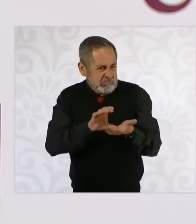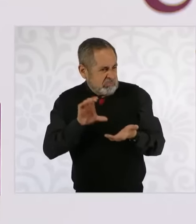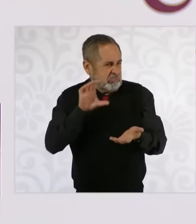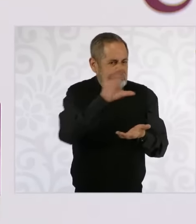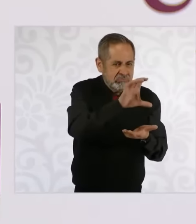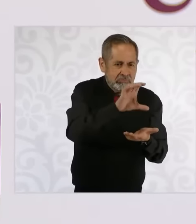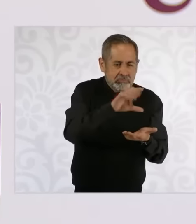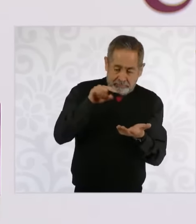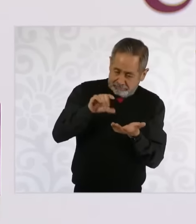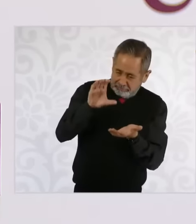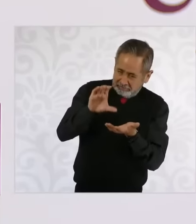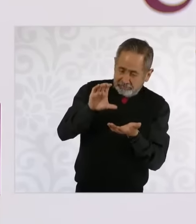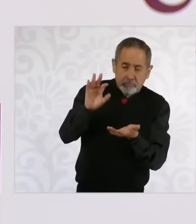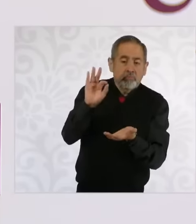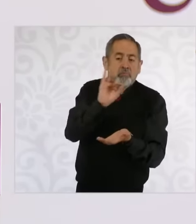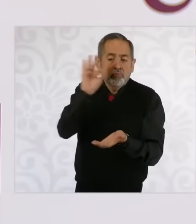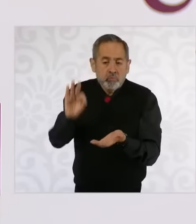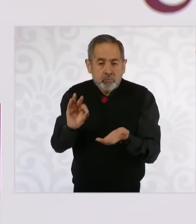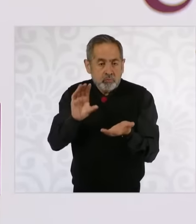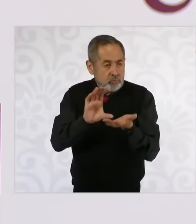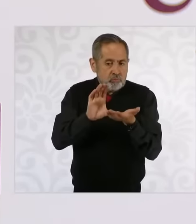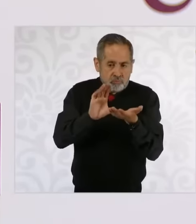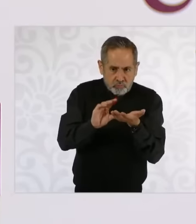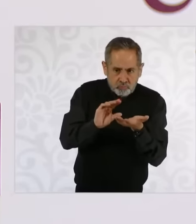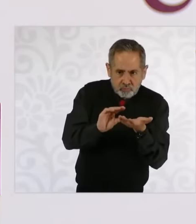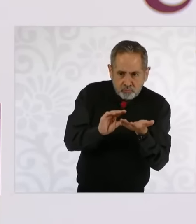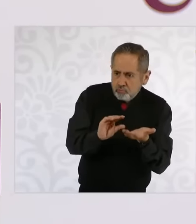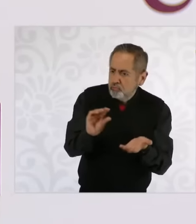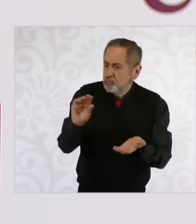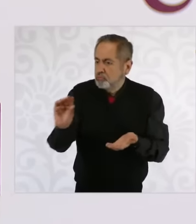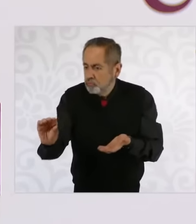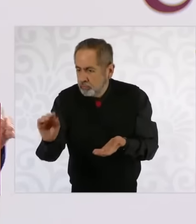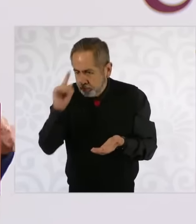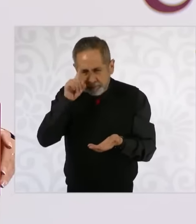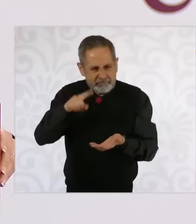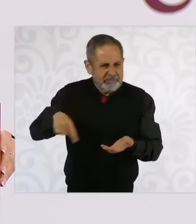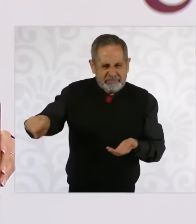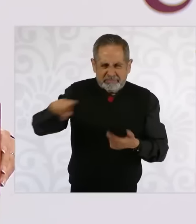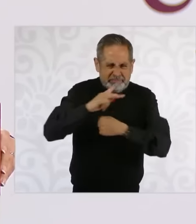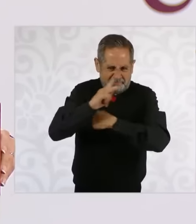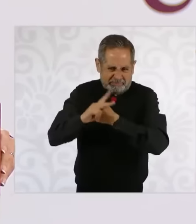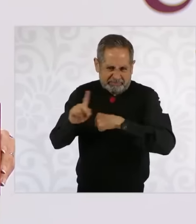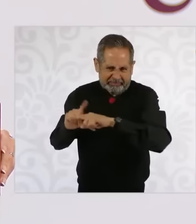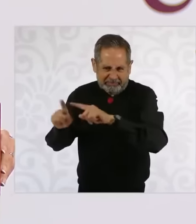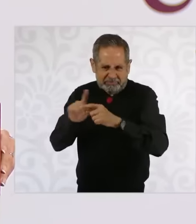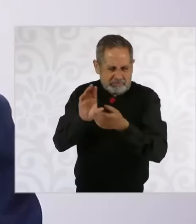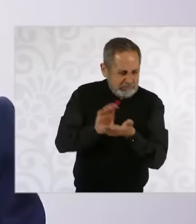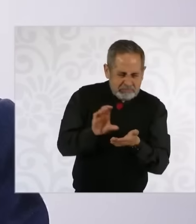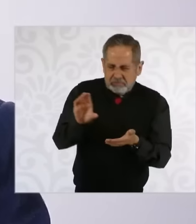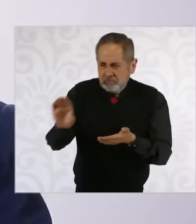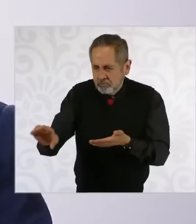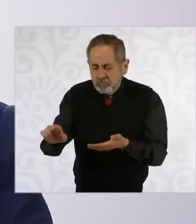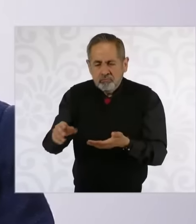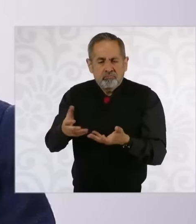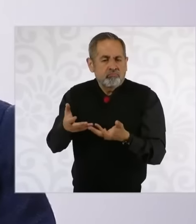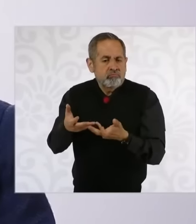se destinara para ser Sembrando Vida por el mundo,